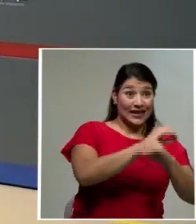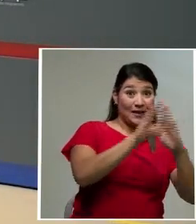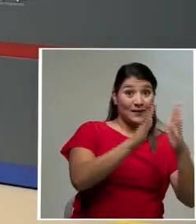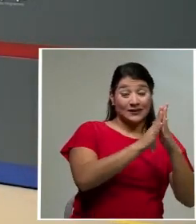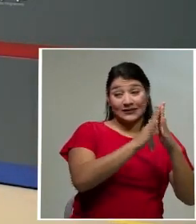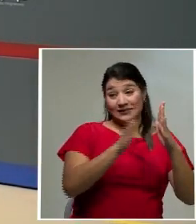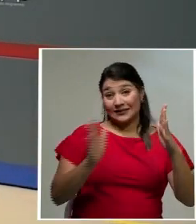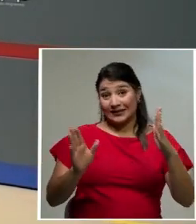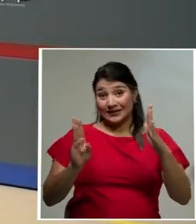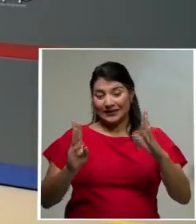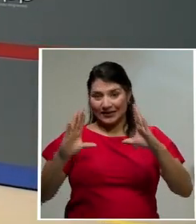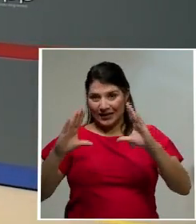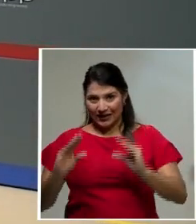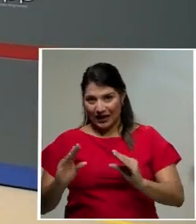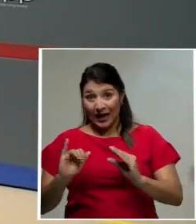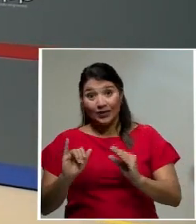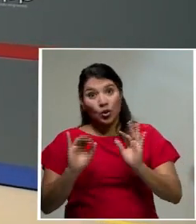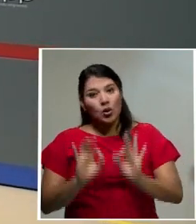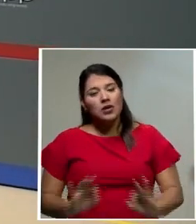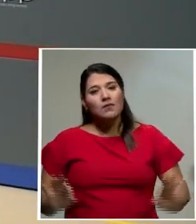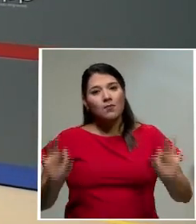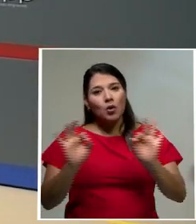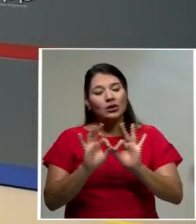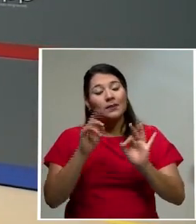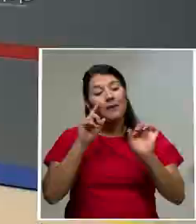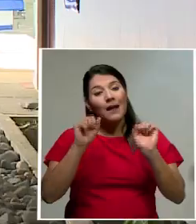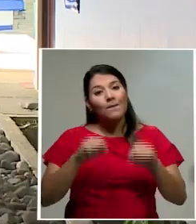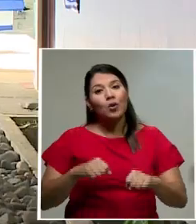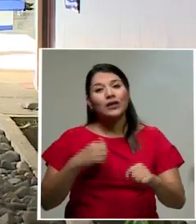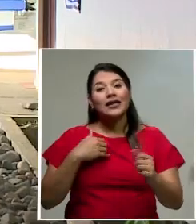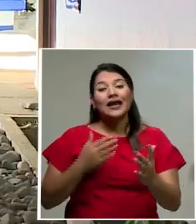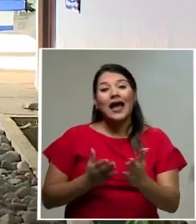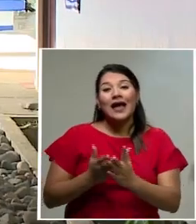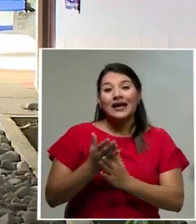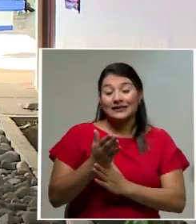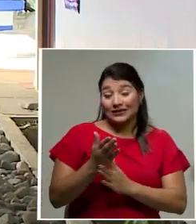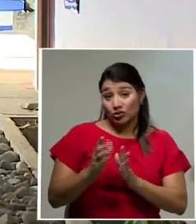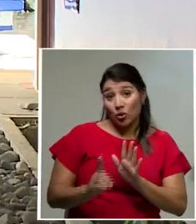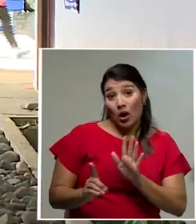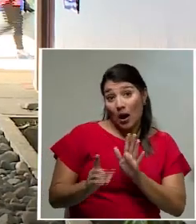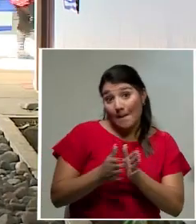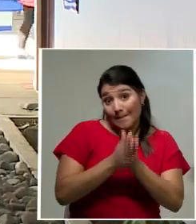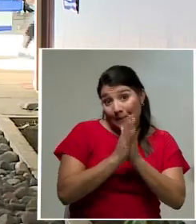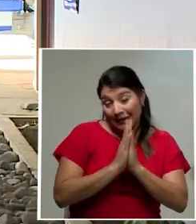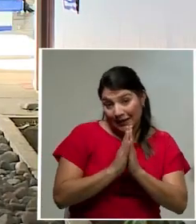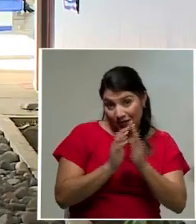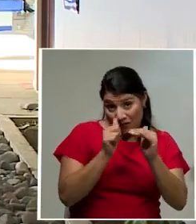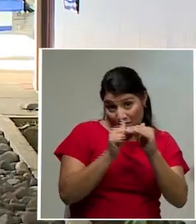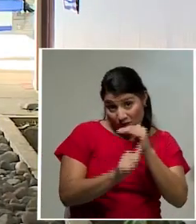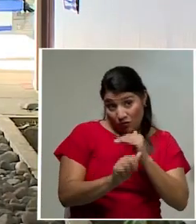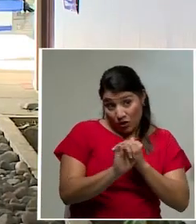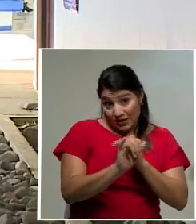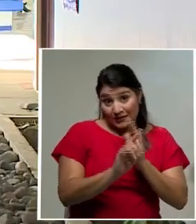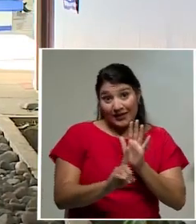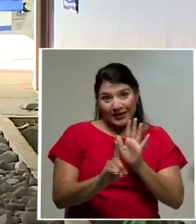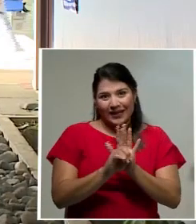tarde, que eso es importante para que se pueda tener acceso a este tipo de derecho de manera mucho más fluido, ¿verdad? Porque las